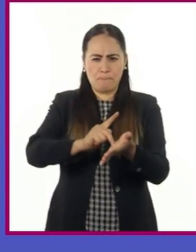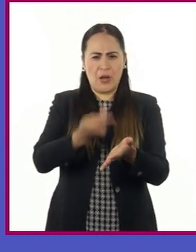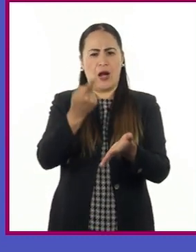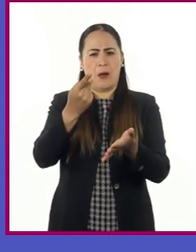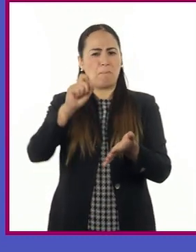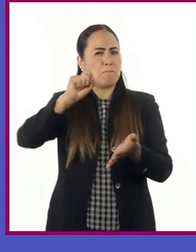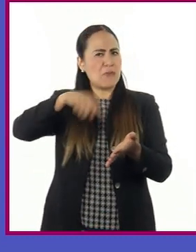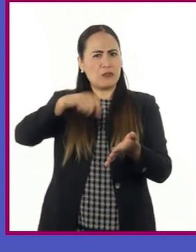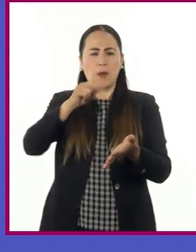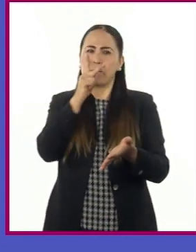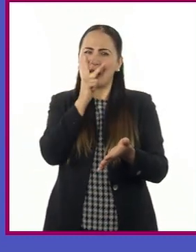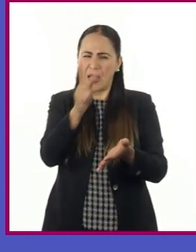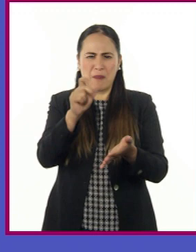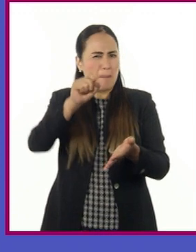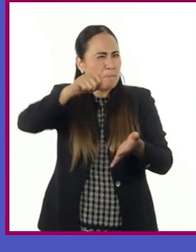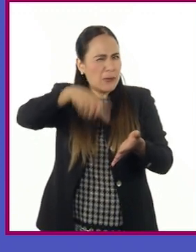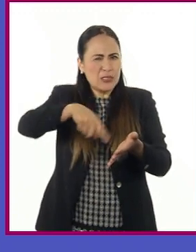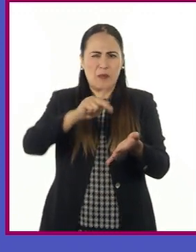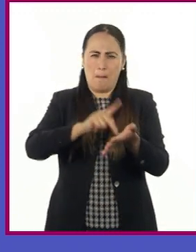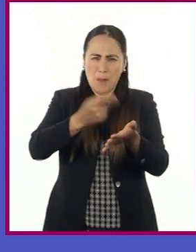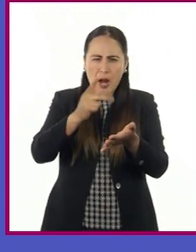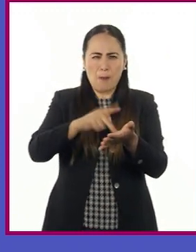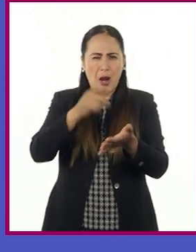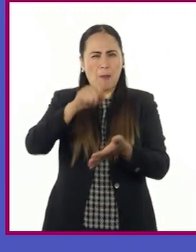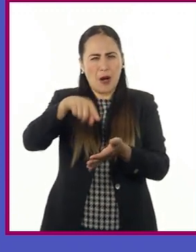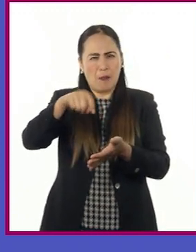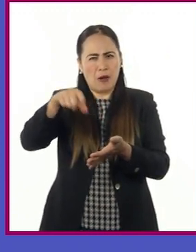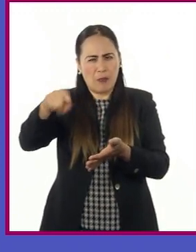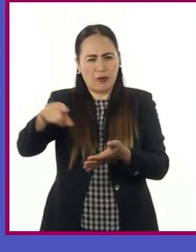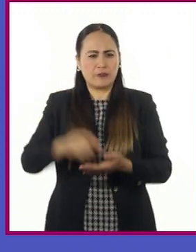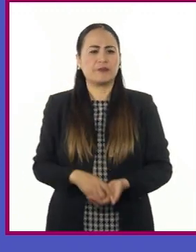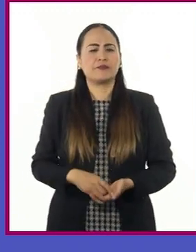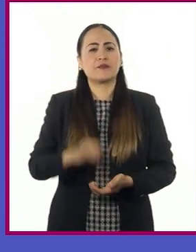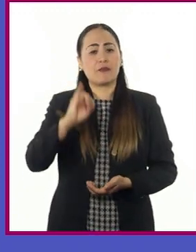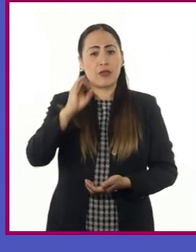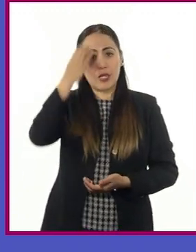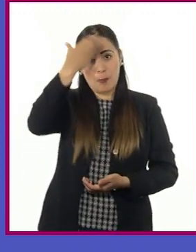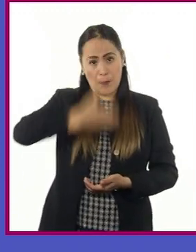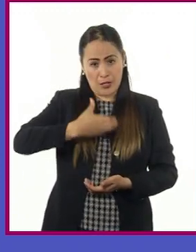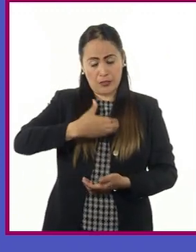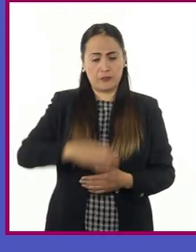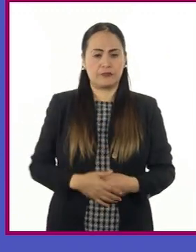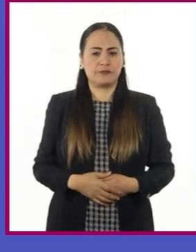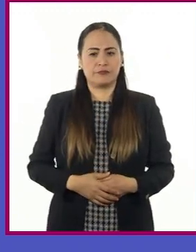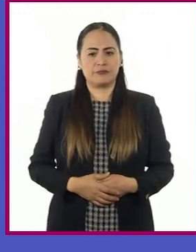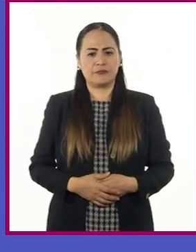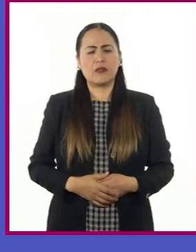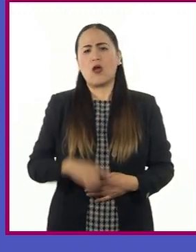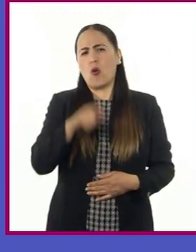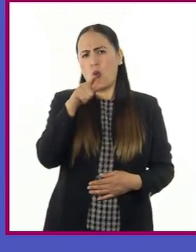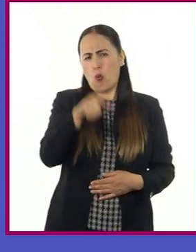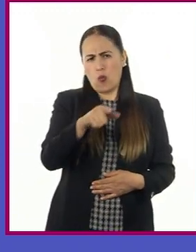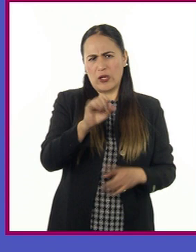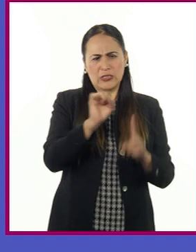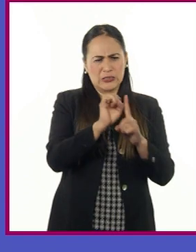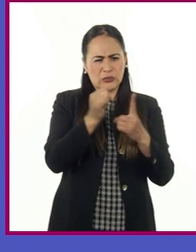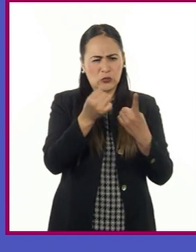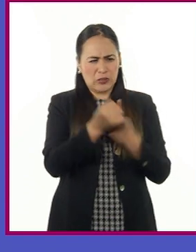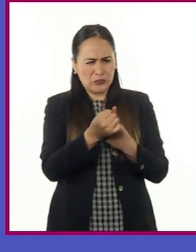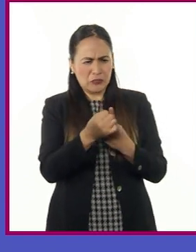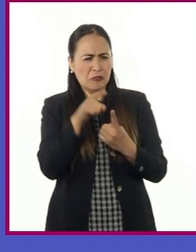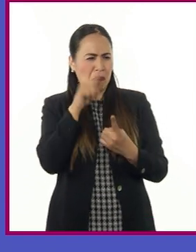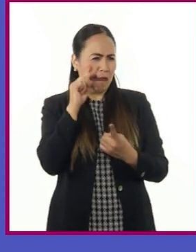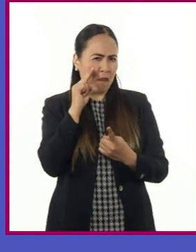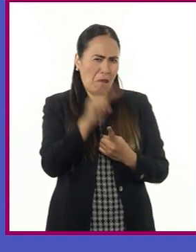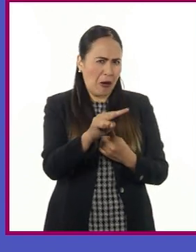de una o más palabras. La imagen es la representación concreta de una situación abstracta a